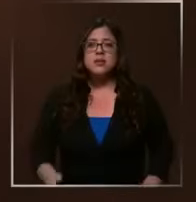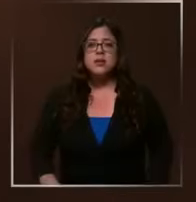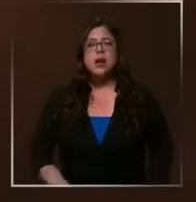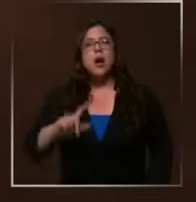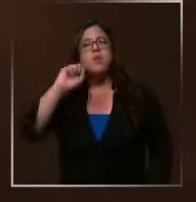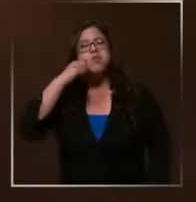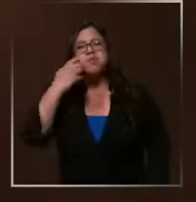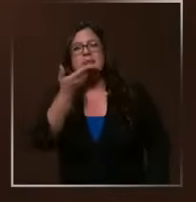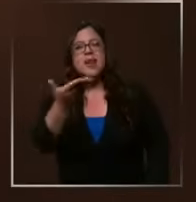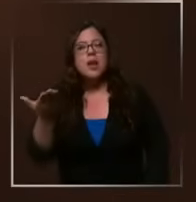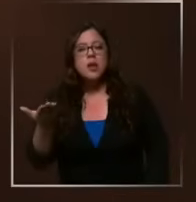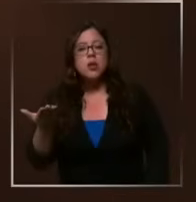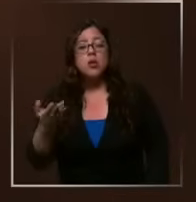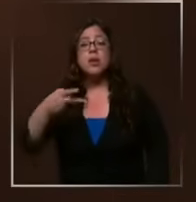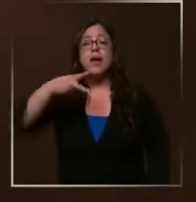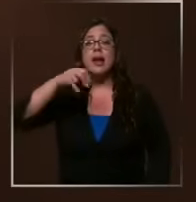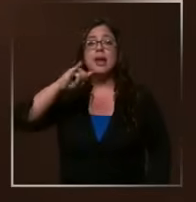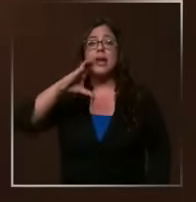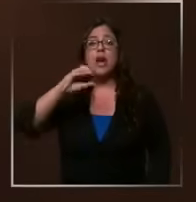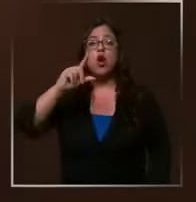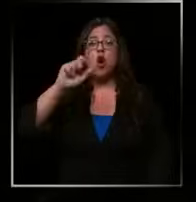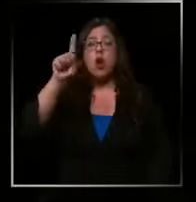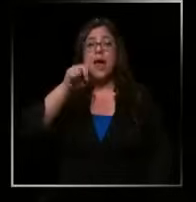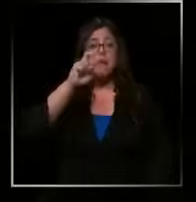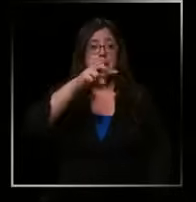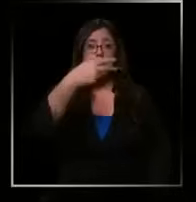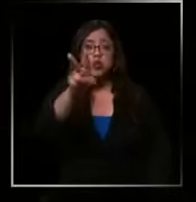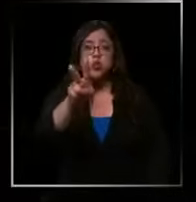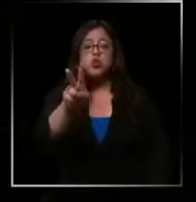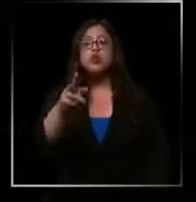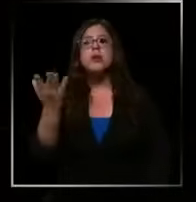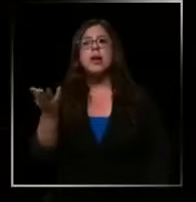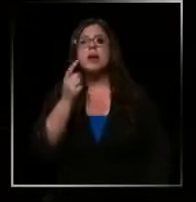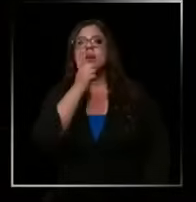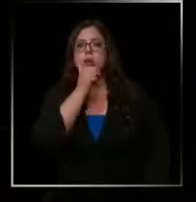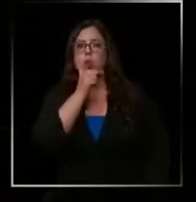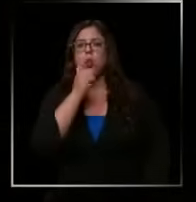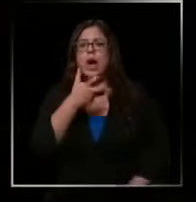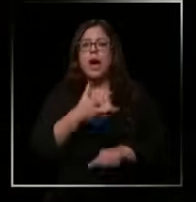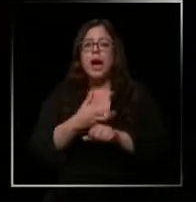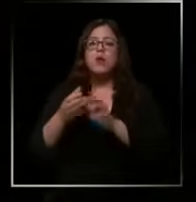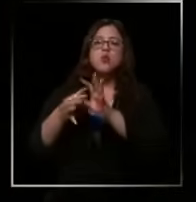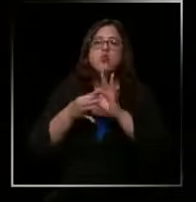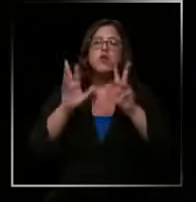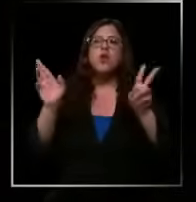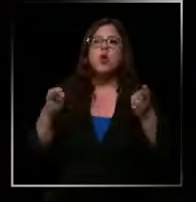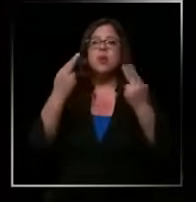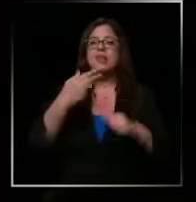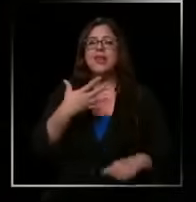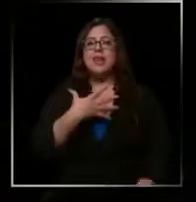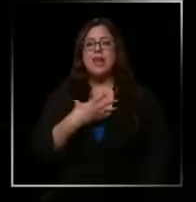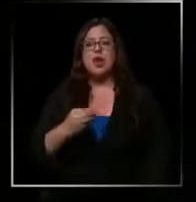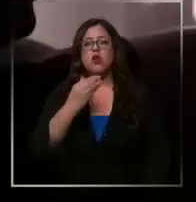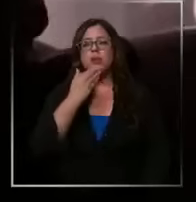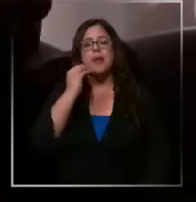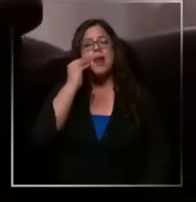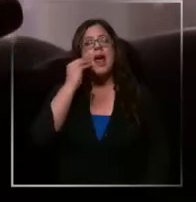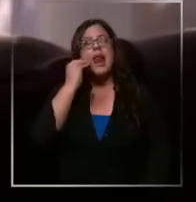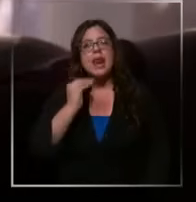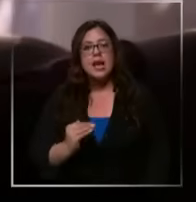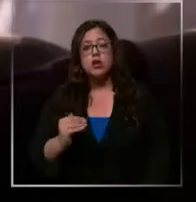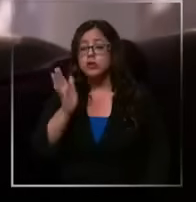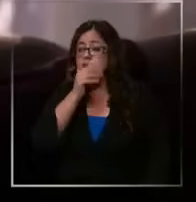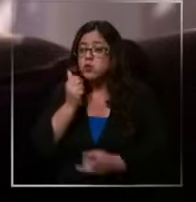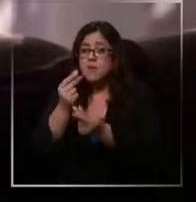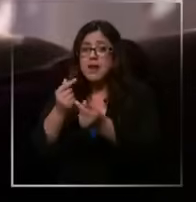significa esto? Que Nicolás y sus padres están en una incertidumbre total respecto a la recuperación de su hijo y nieto. Si no consiguen